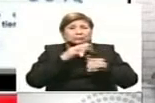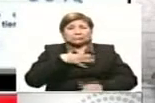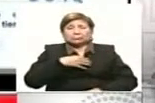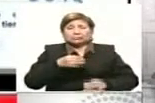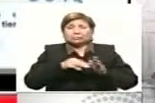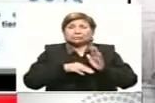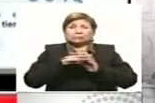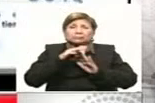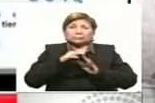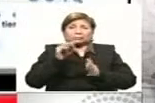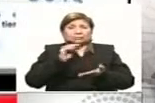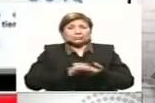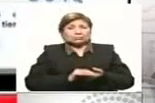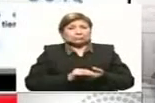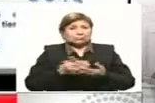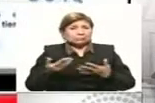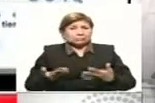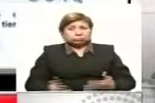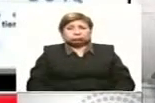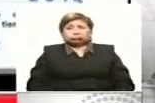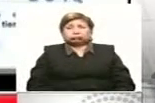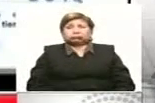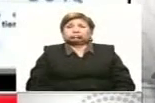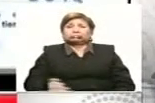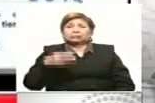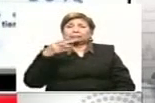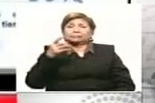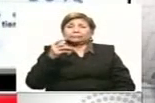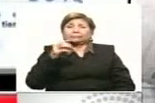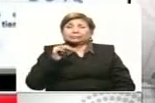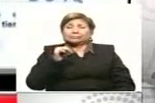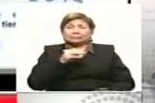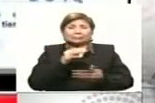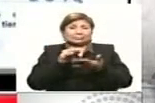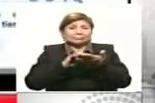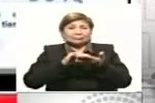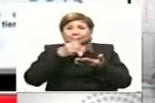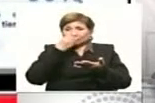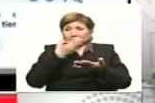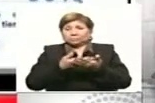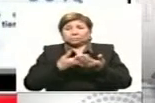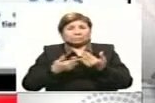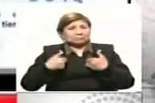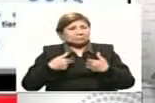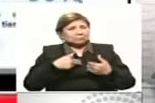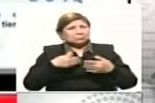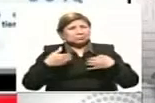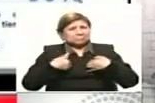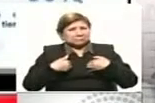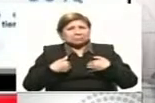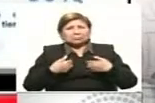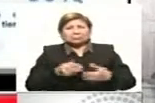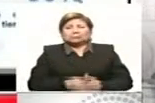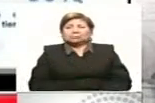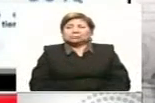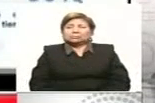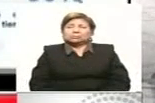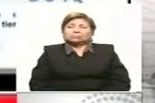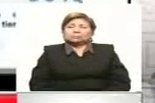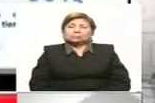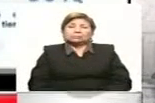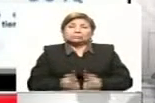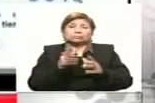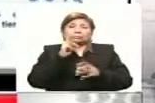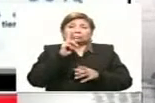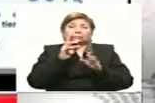con diagnóstico de diabetes mellitus que recibieron tratamiento. Nosotros pensamos que aquí tenemos dos